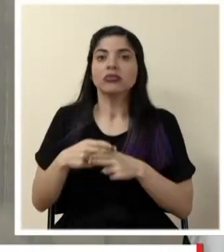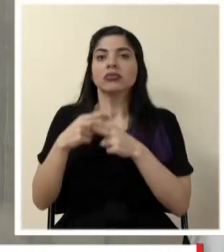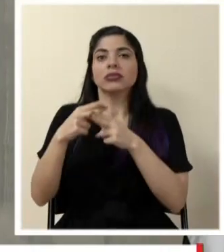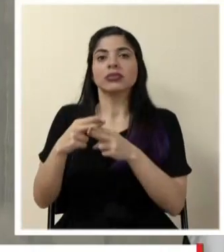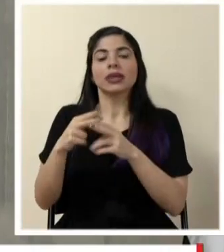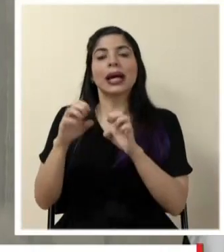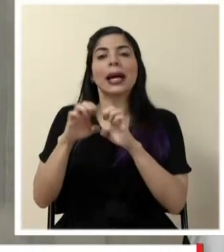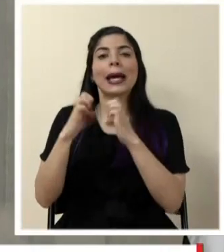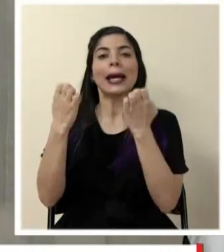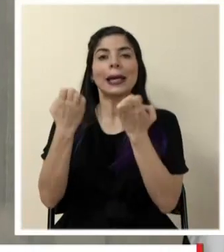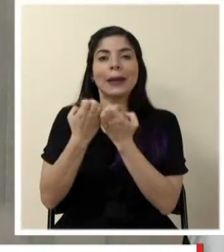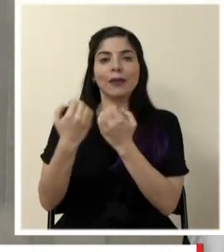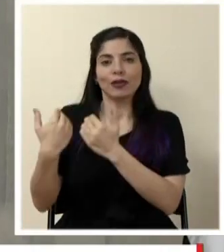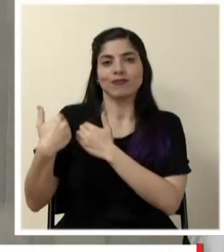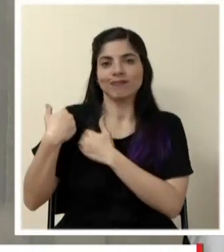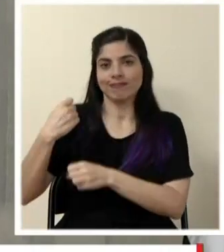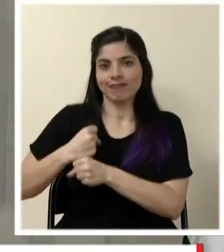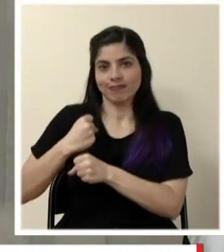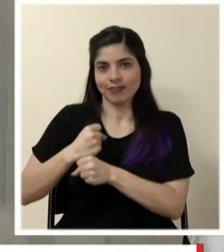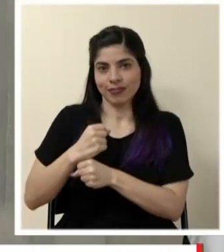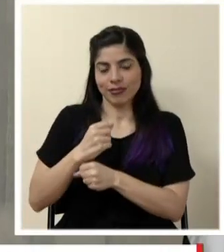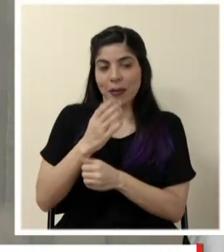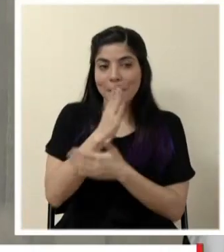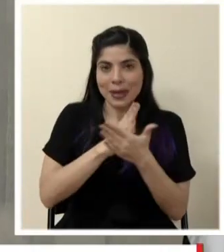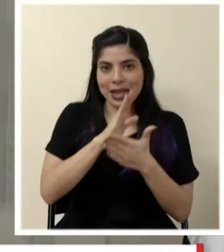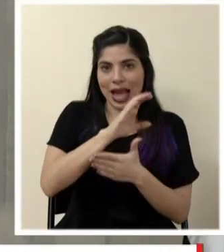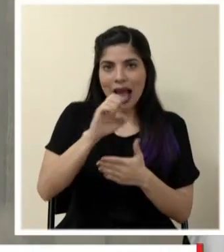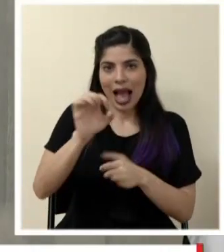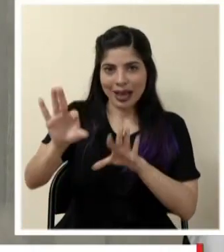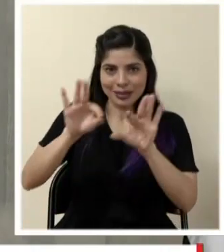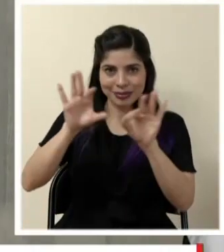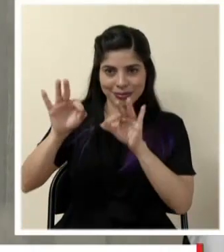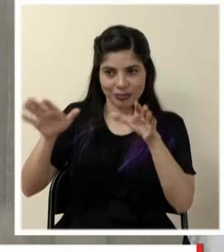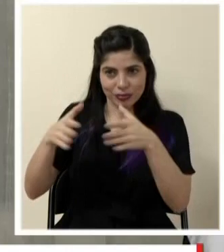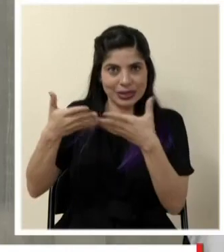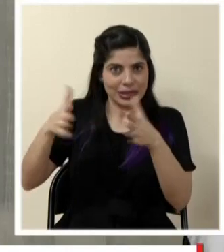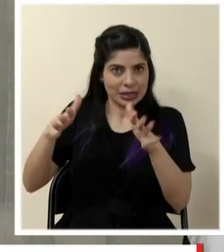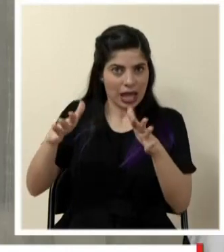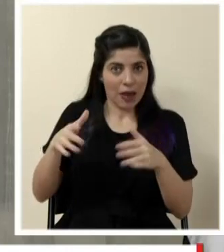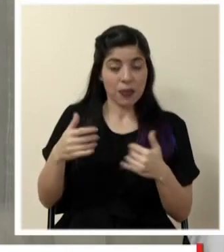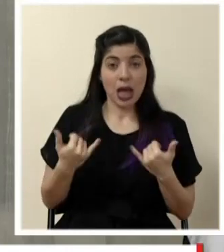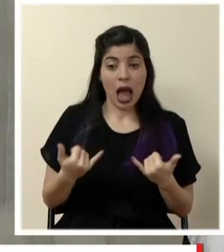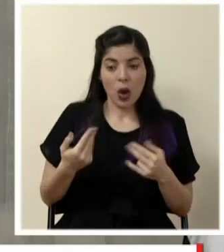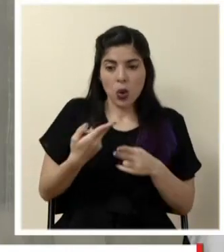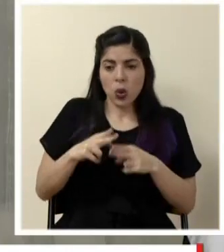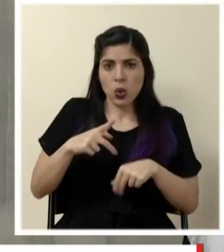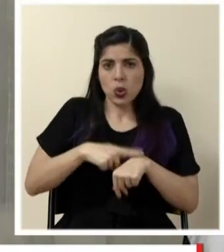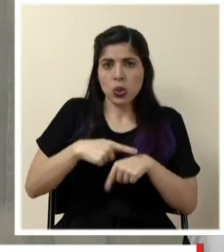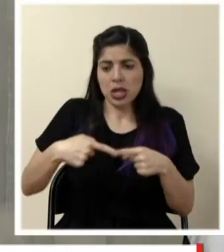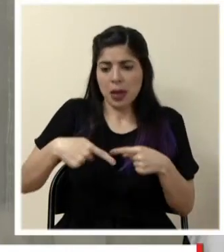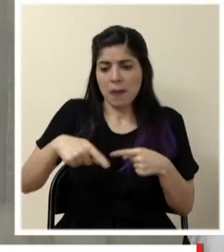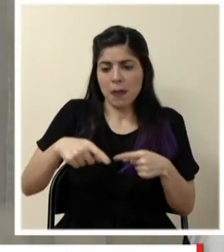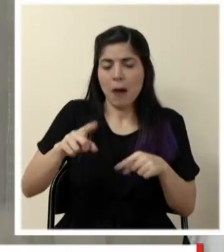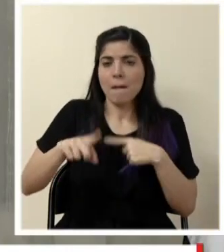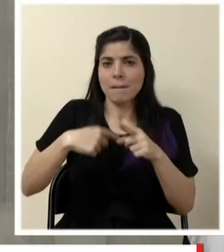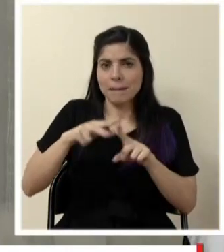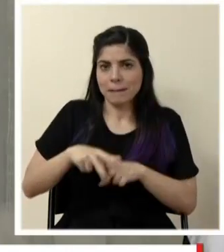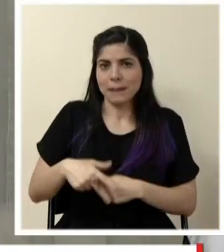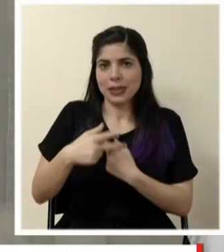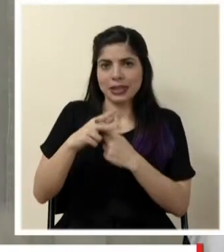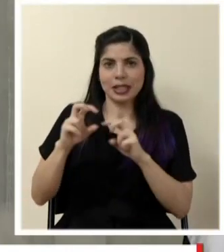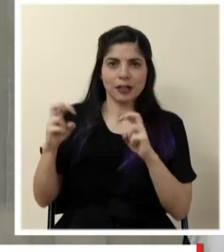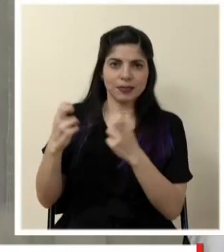de negociación y de trabajo por parte de la Caja. Entonces ya estamos a corto plazo de iniciar esa mesa de